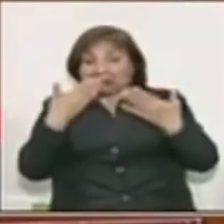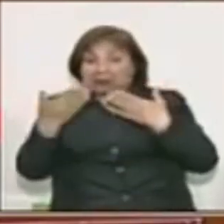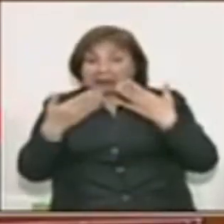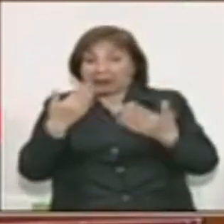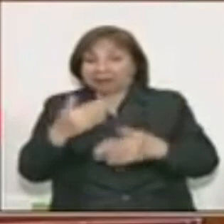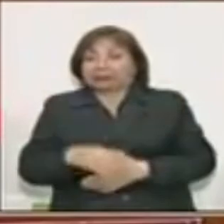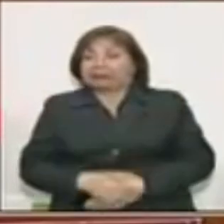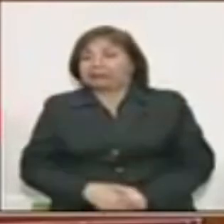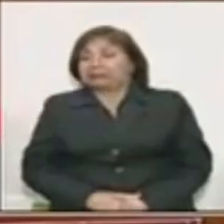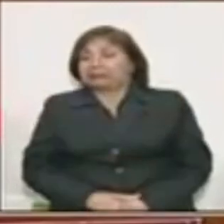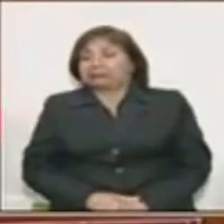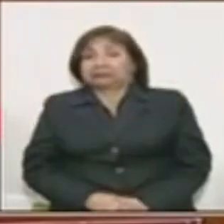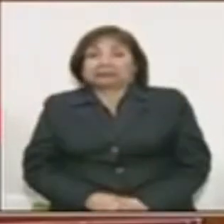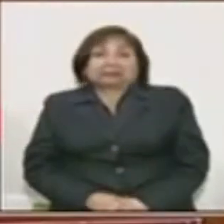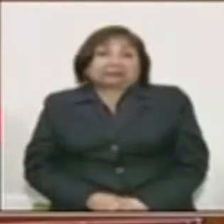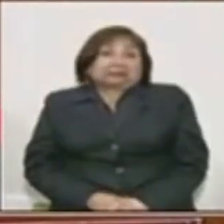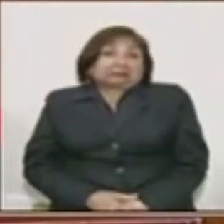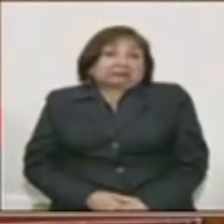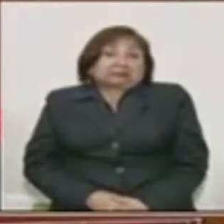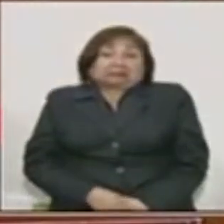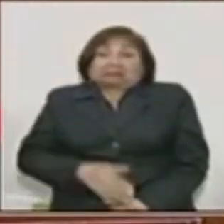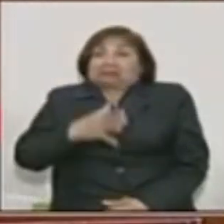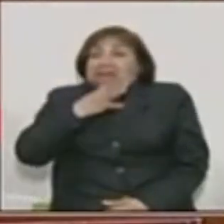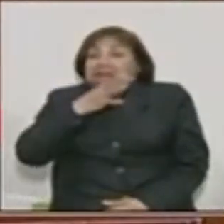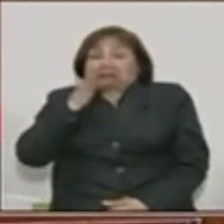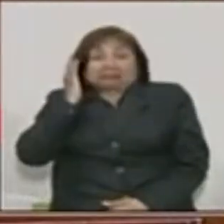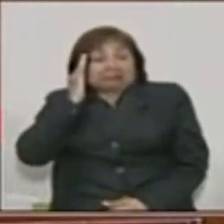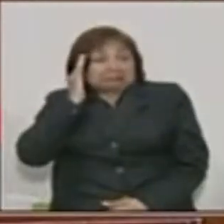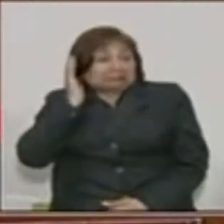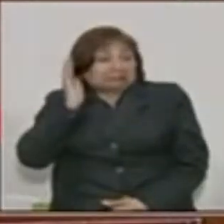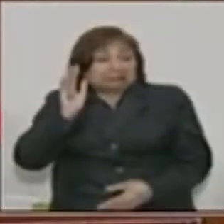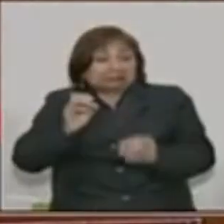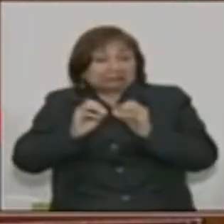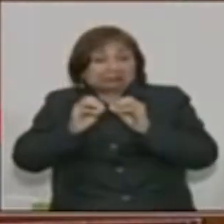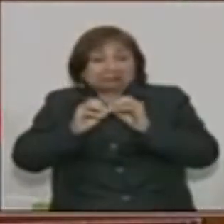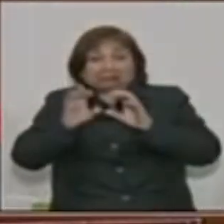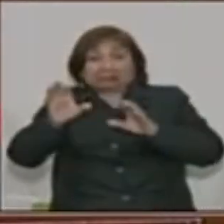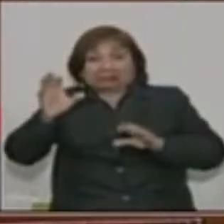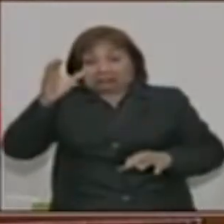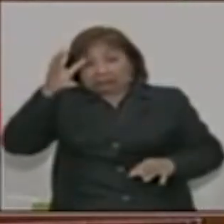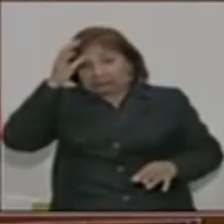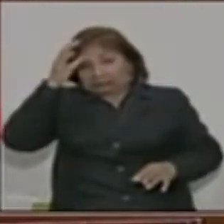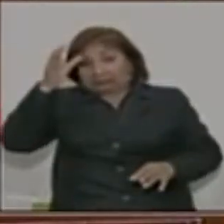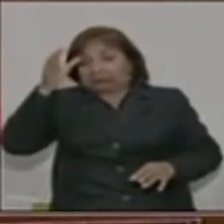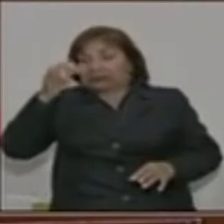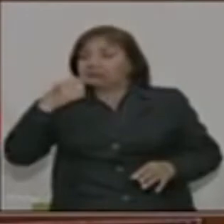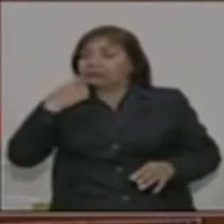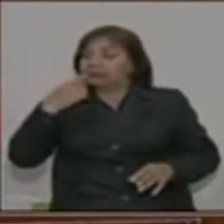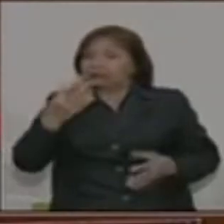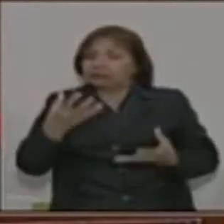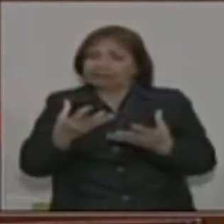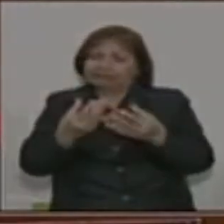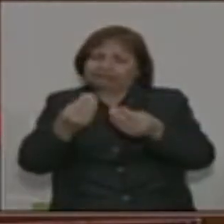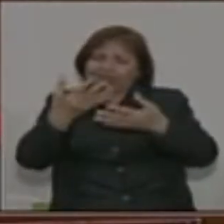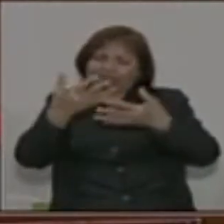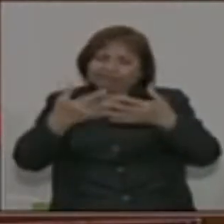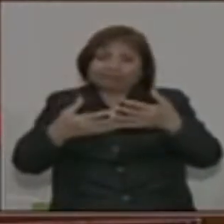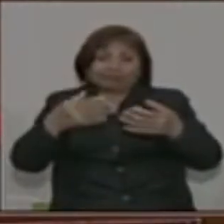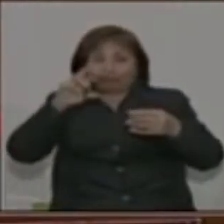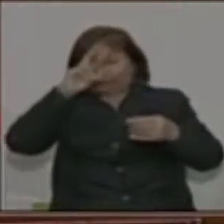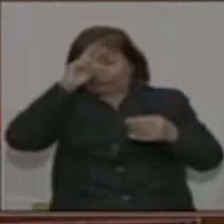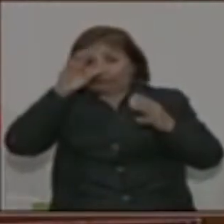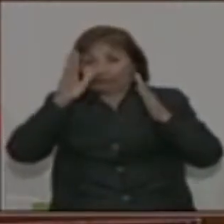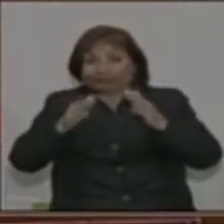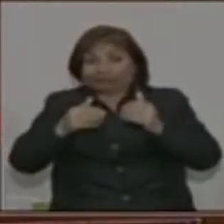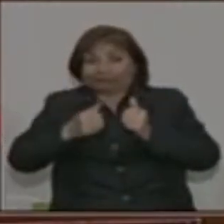momento no haber cobrado soborno alguno cuando fue gobernador regional de Moquegua. Finalmente, la vacancia del presidente